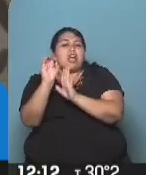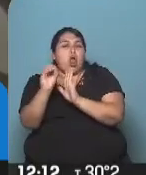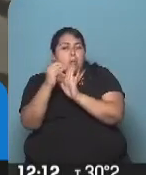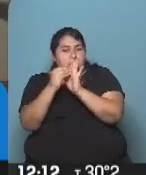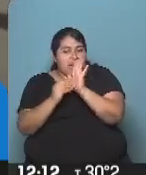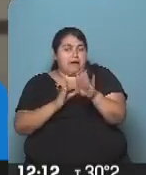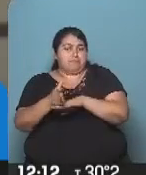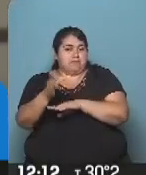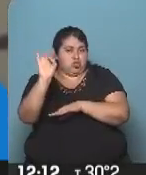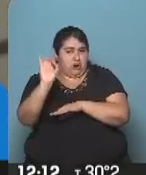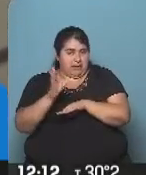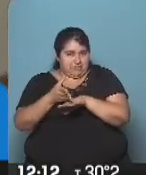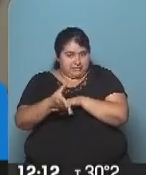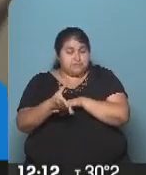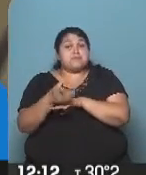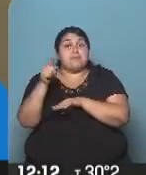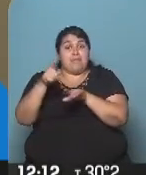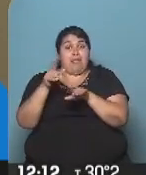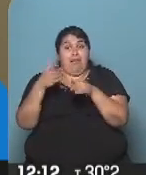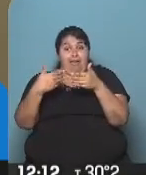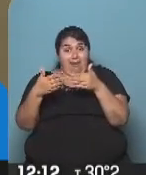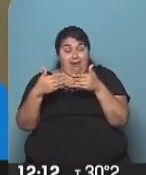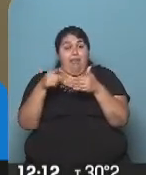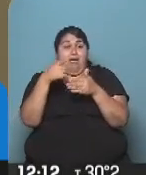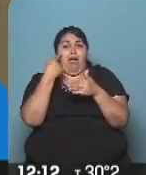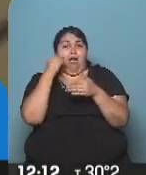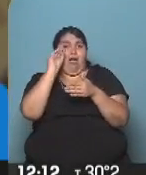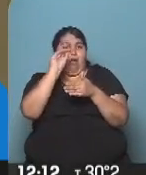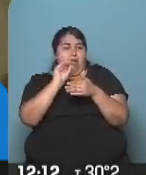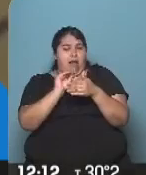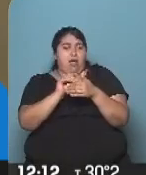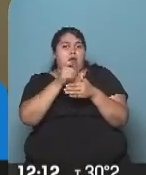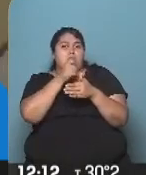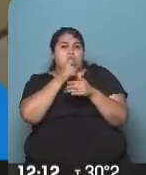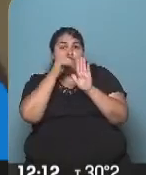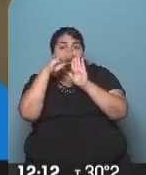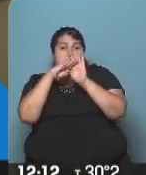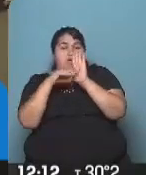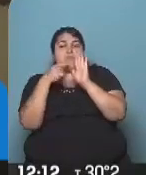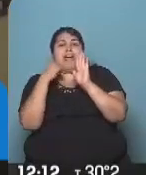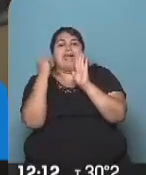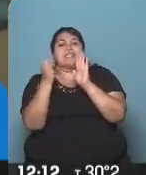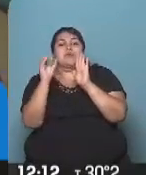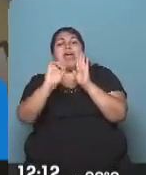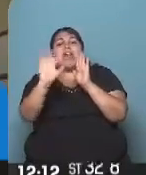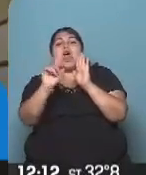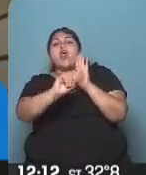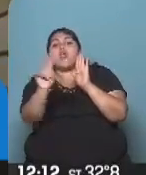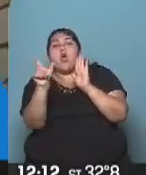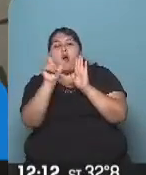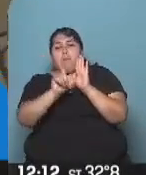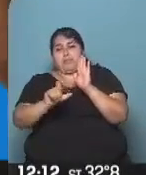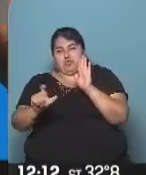en la parte justamente de ingreso, en el vidrio, aclara quienes no deben recibir esta vacuna. Los menores